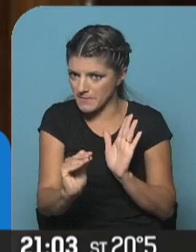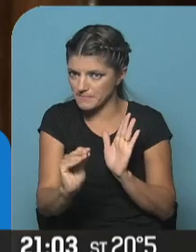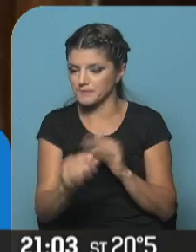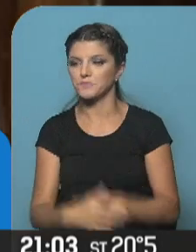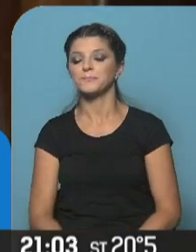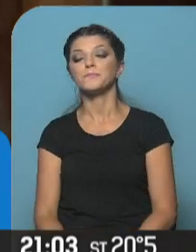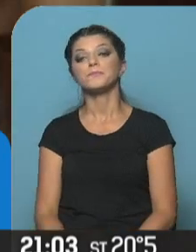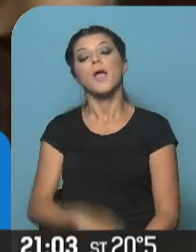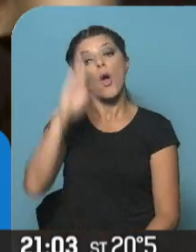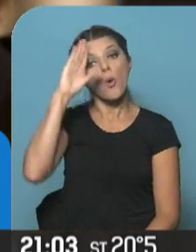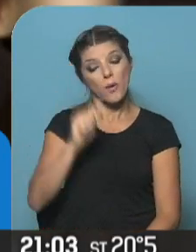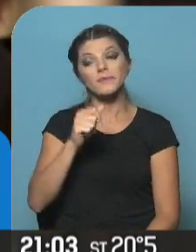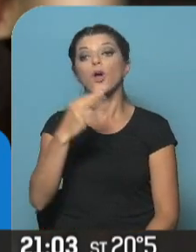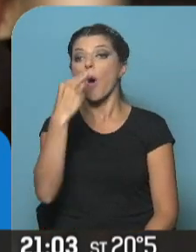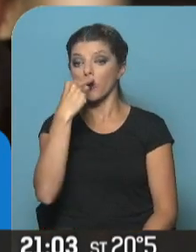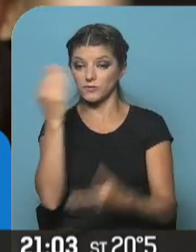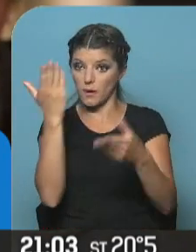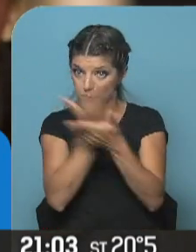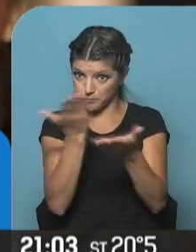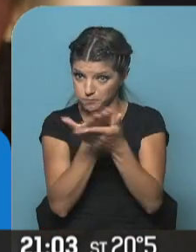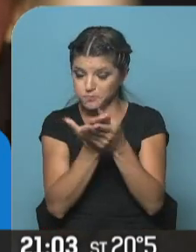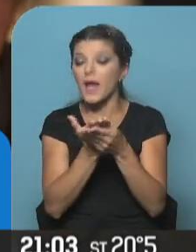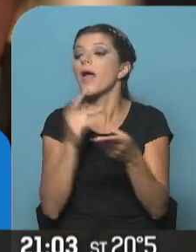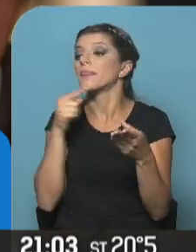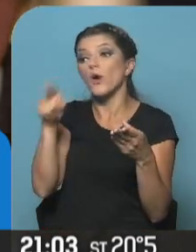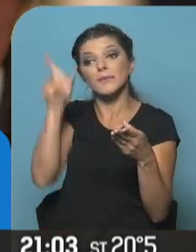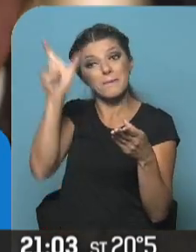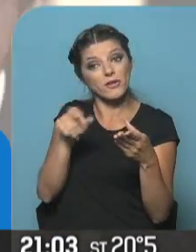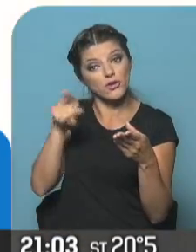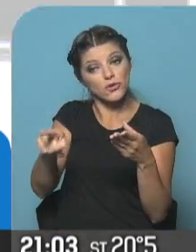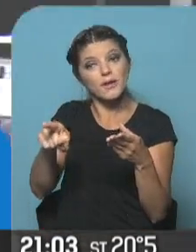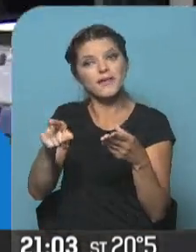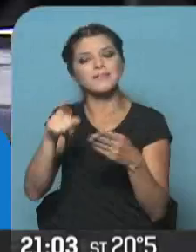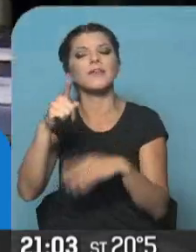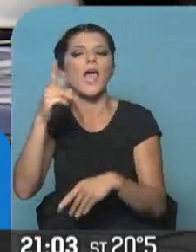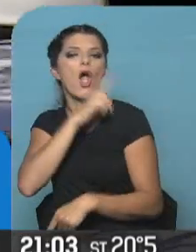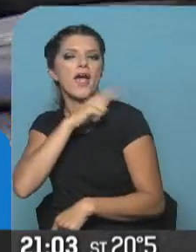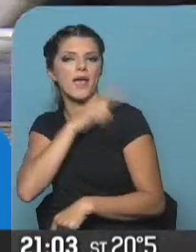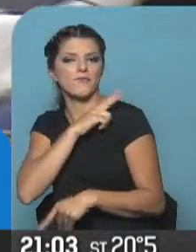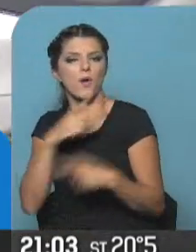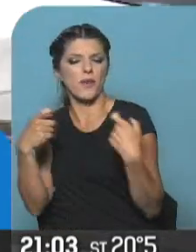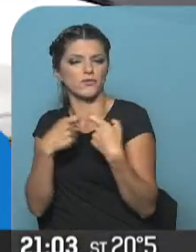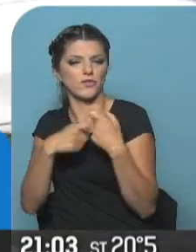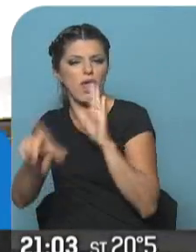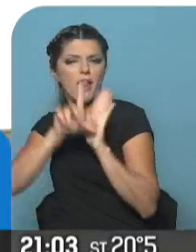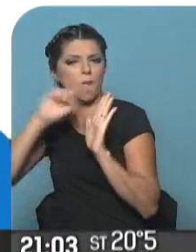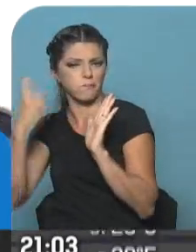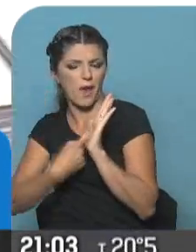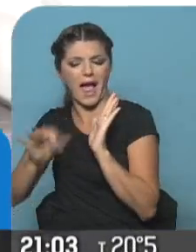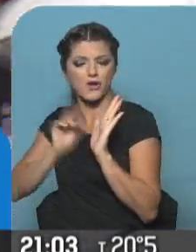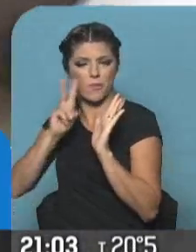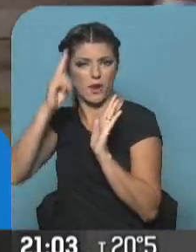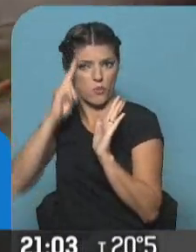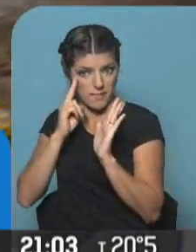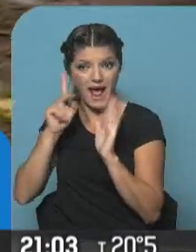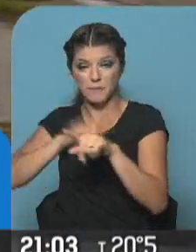de 11 páginas, consideró que el ex vicepresidente fue jefe de una asociación ilícita que funcionó desde agosto de 2009, cuando asumió como